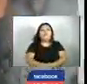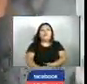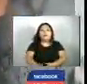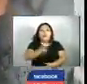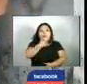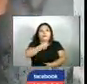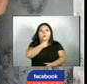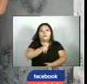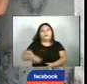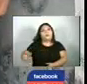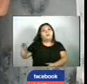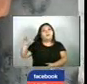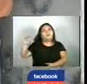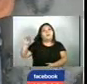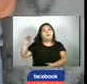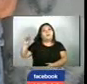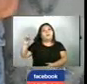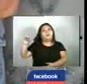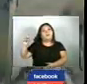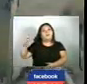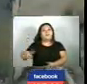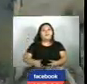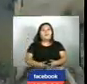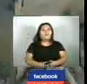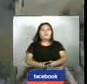Informó para Noticiero Hechos, Rommel Hernández.